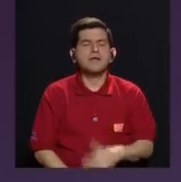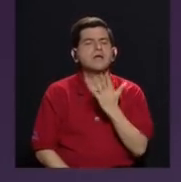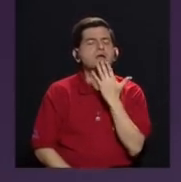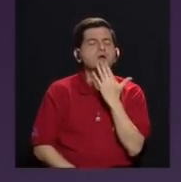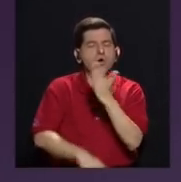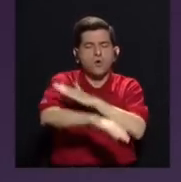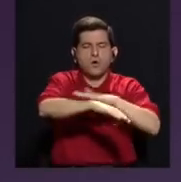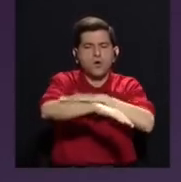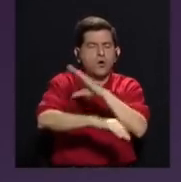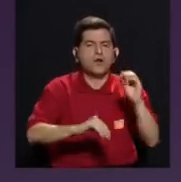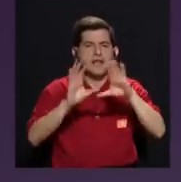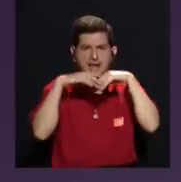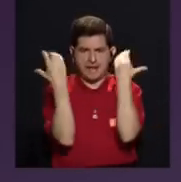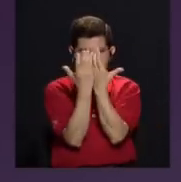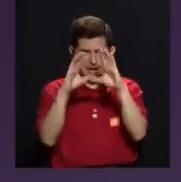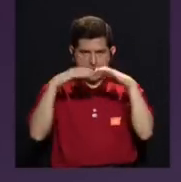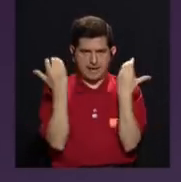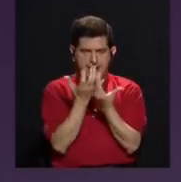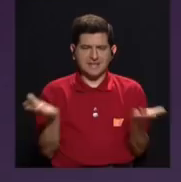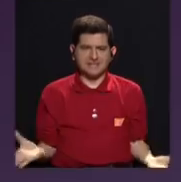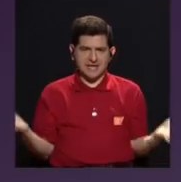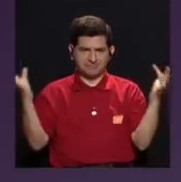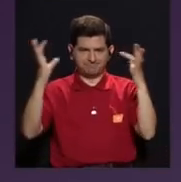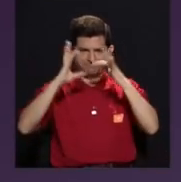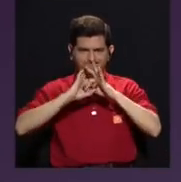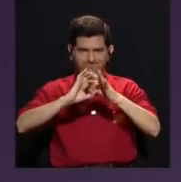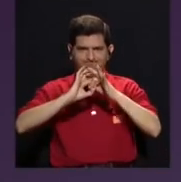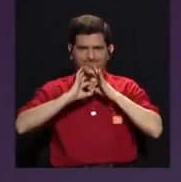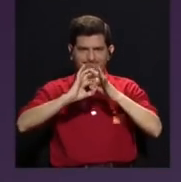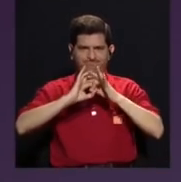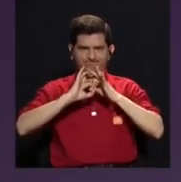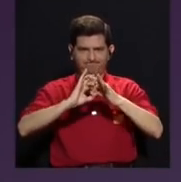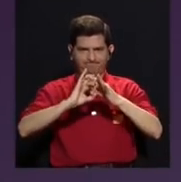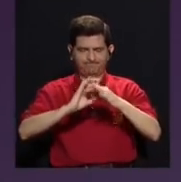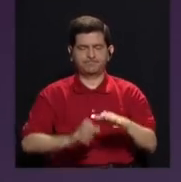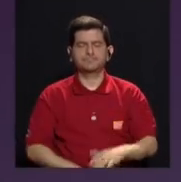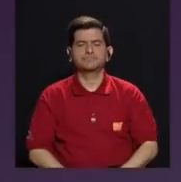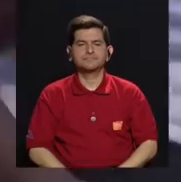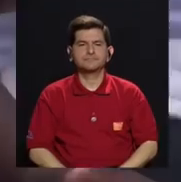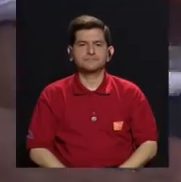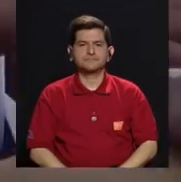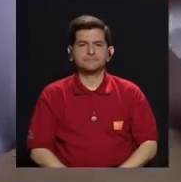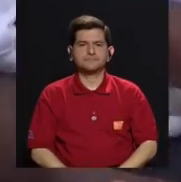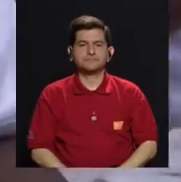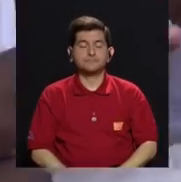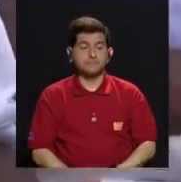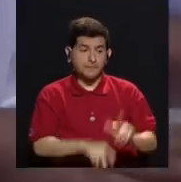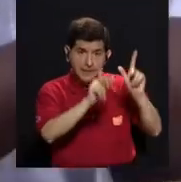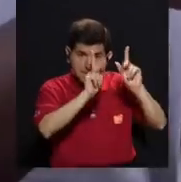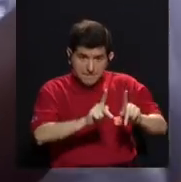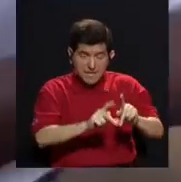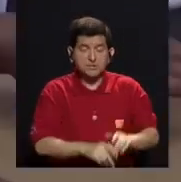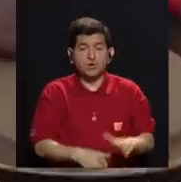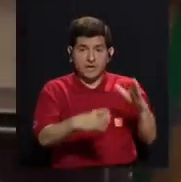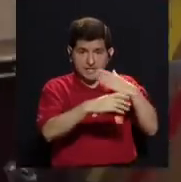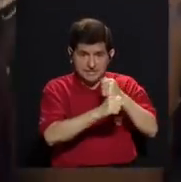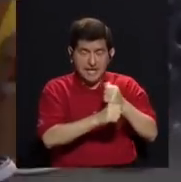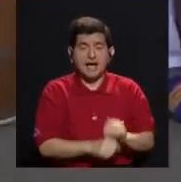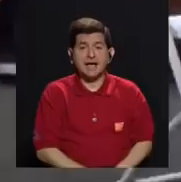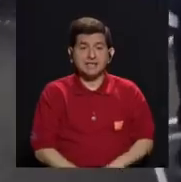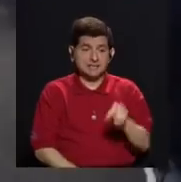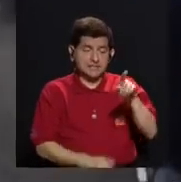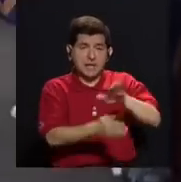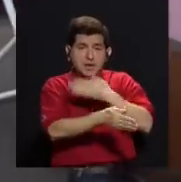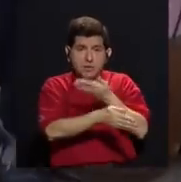están intrínsecamente relacionados de modo que mucha de la gente que hace bombas se asocia con